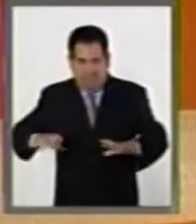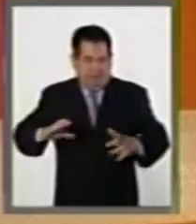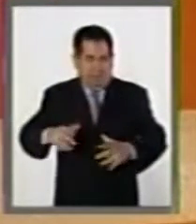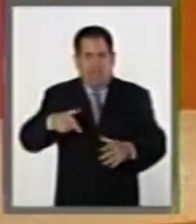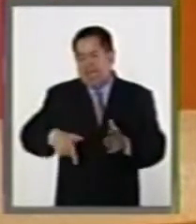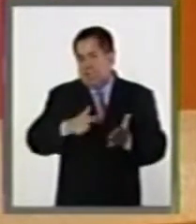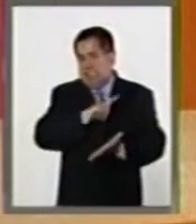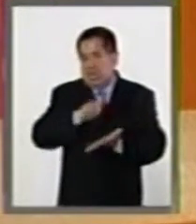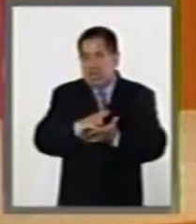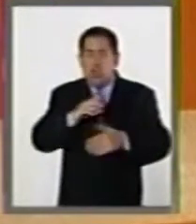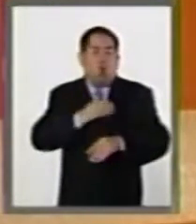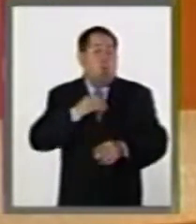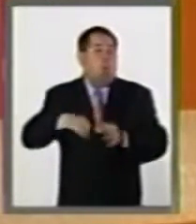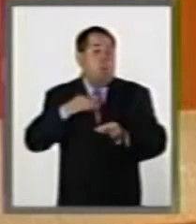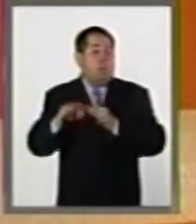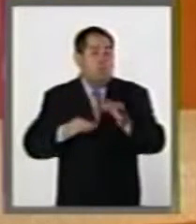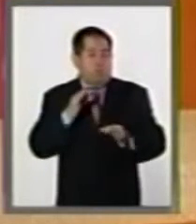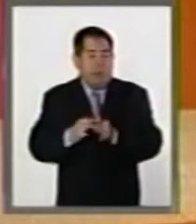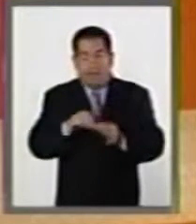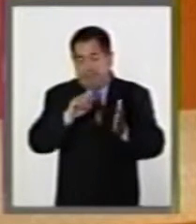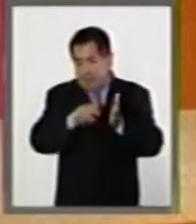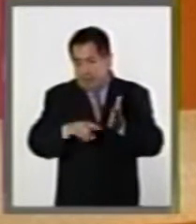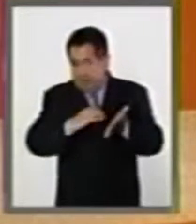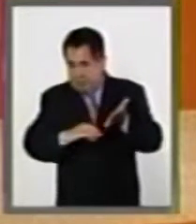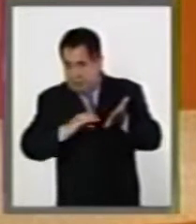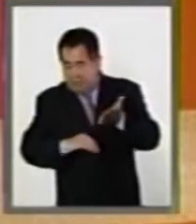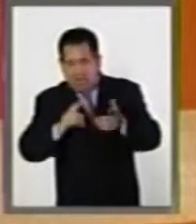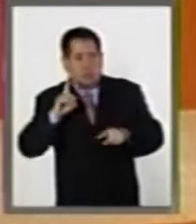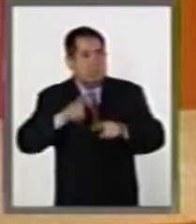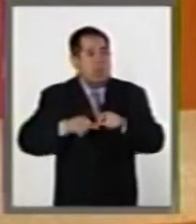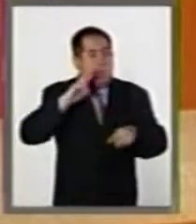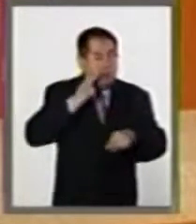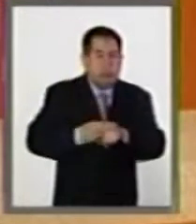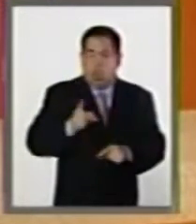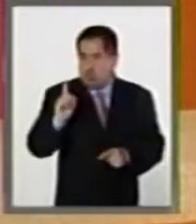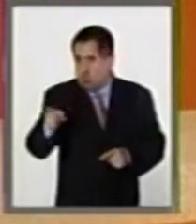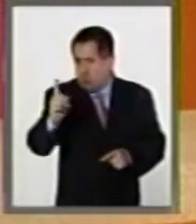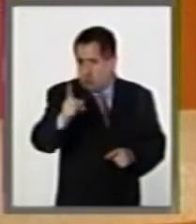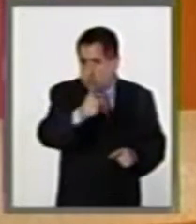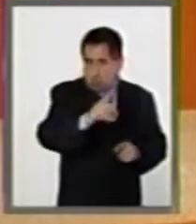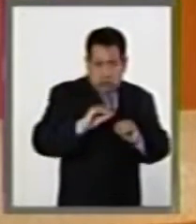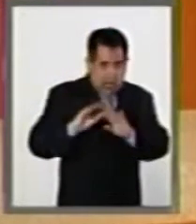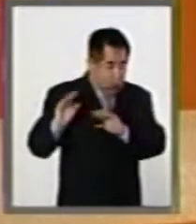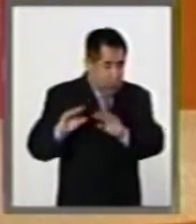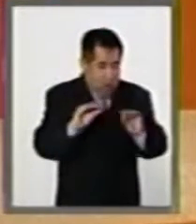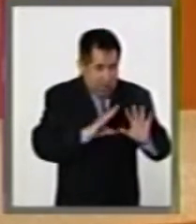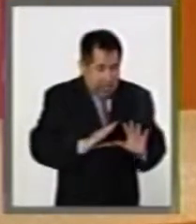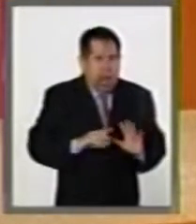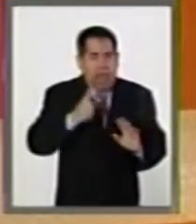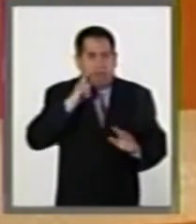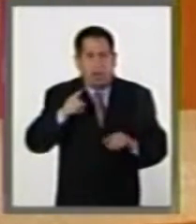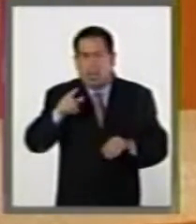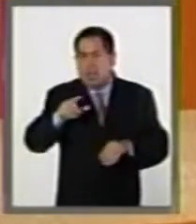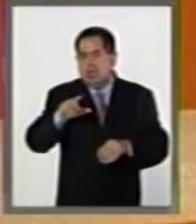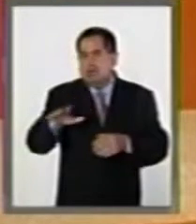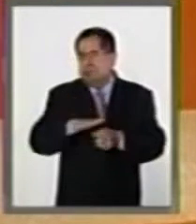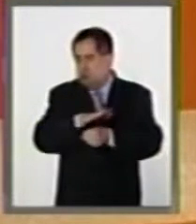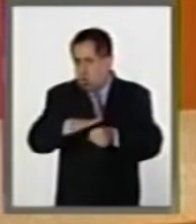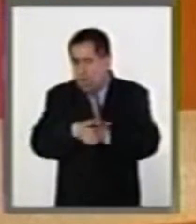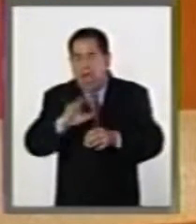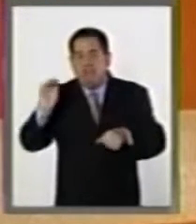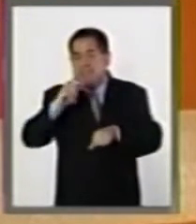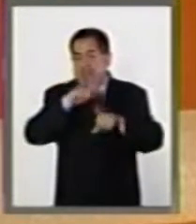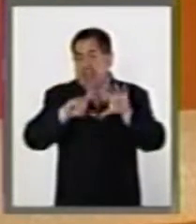ley y definimos obligaciones precisas para que las autoridades penitenciarias en el ámbito local y federal